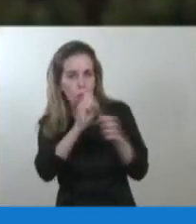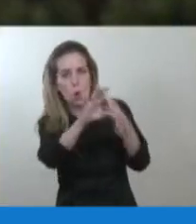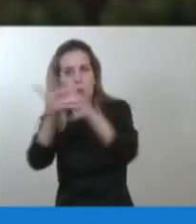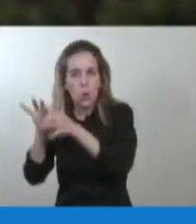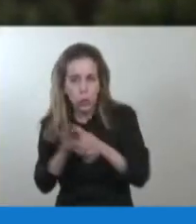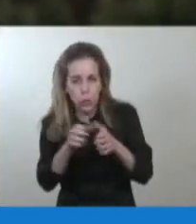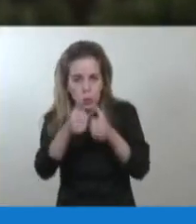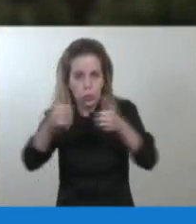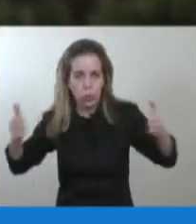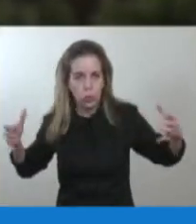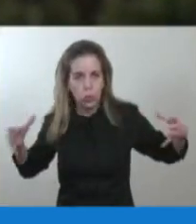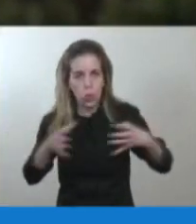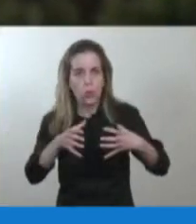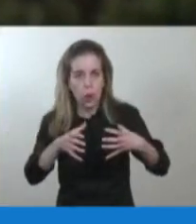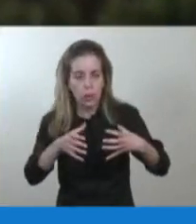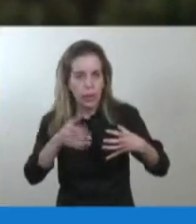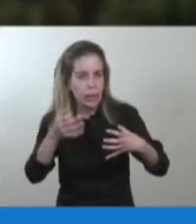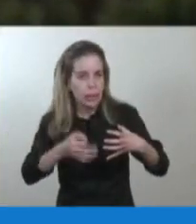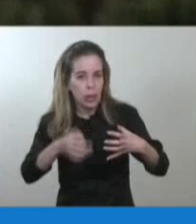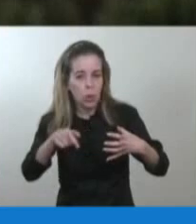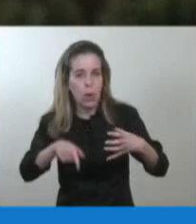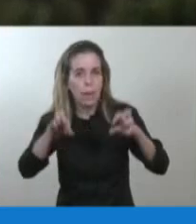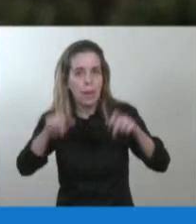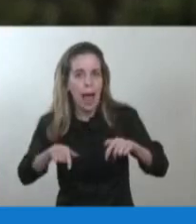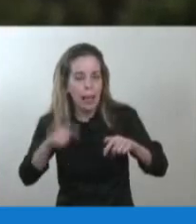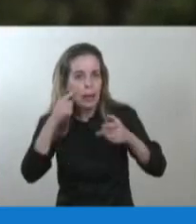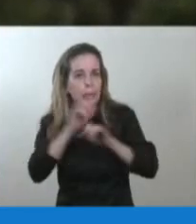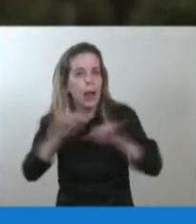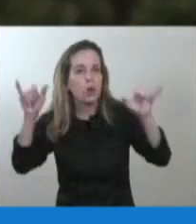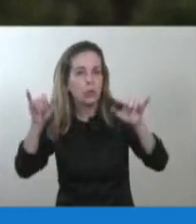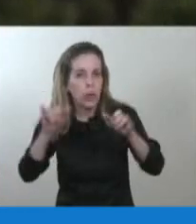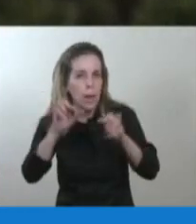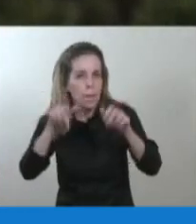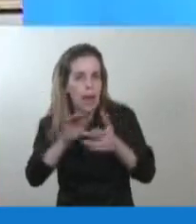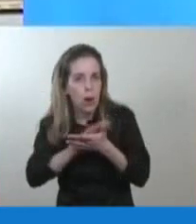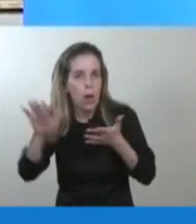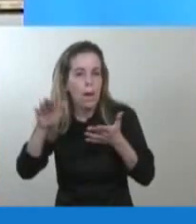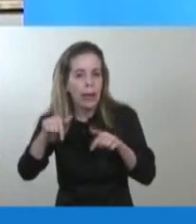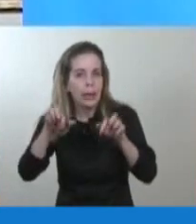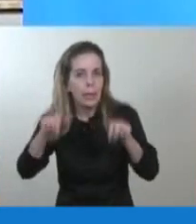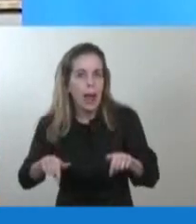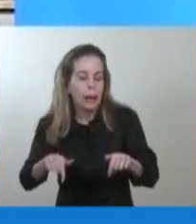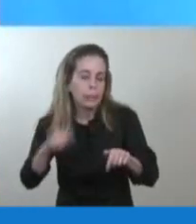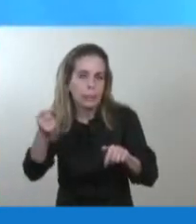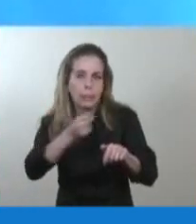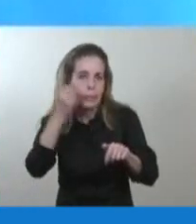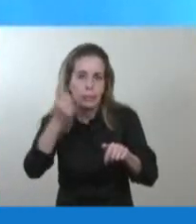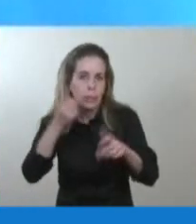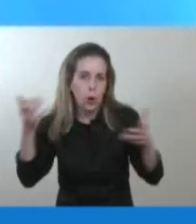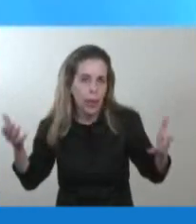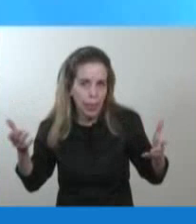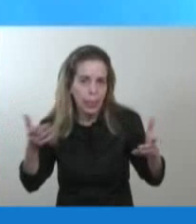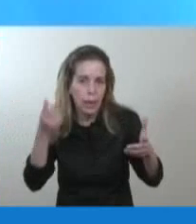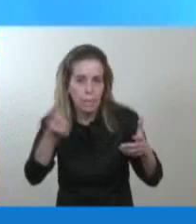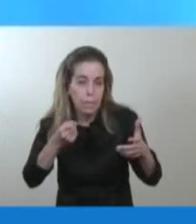probablemente el plan que se está anunciando hoy sea uno de los más grandes de